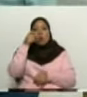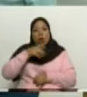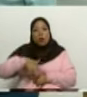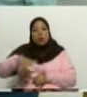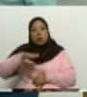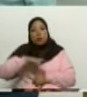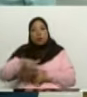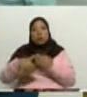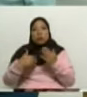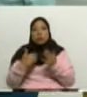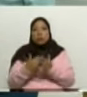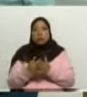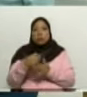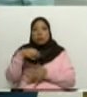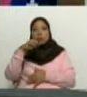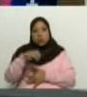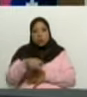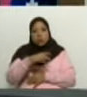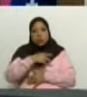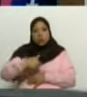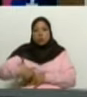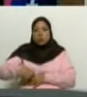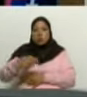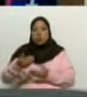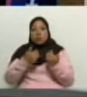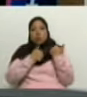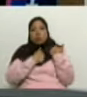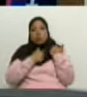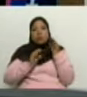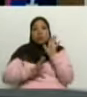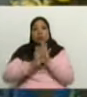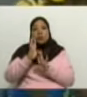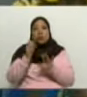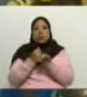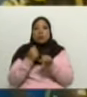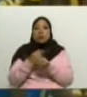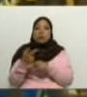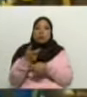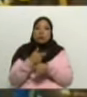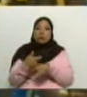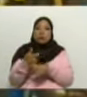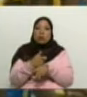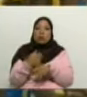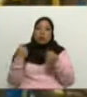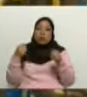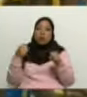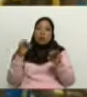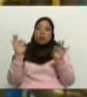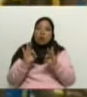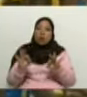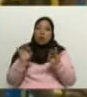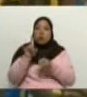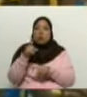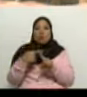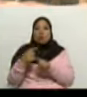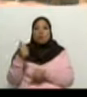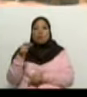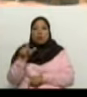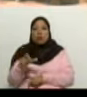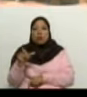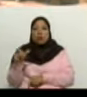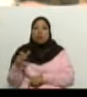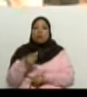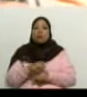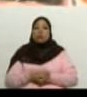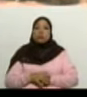al jefe de Estado y presentar sus reportes para avanzar en el gobierno de eficiencia del 1x10. A medida